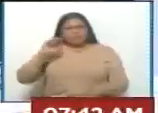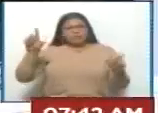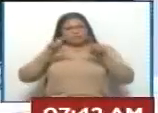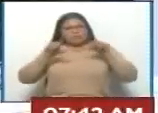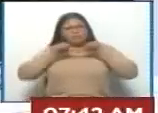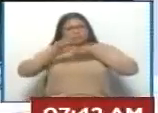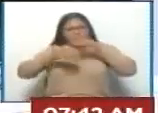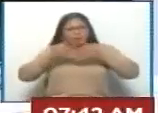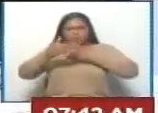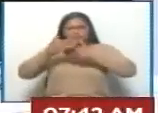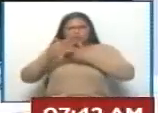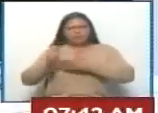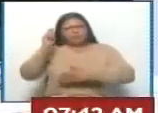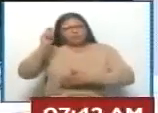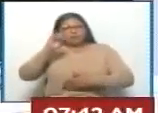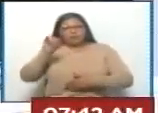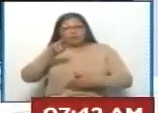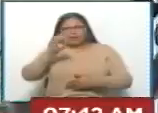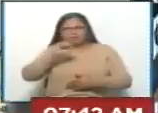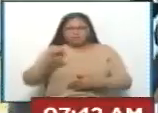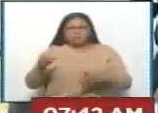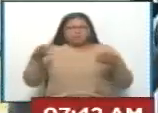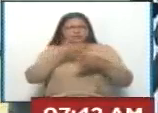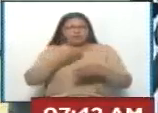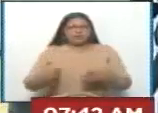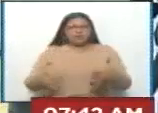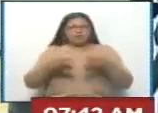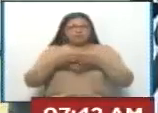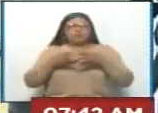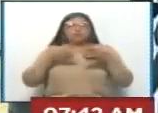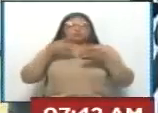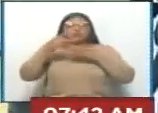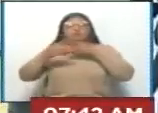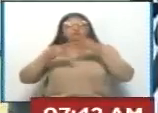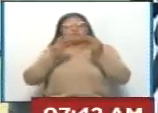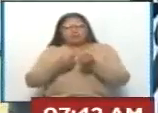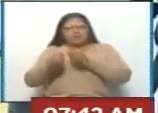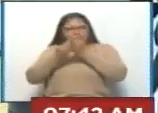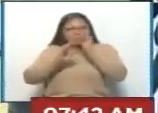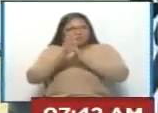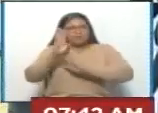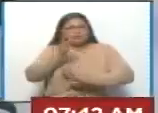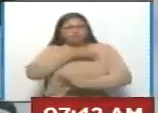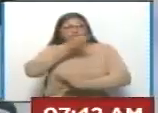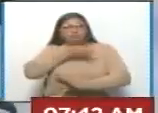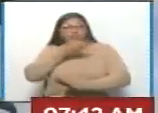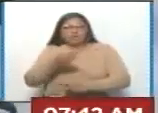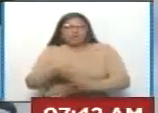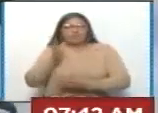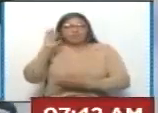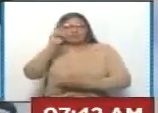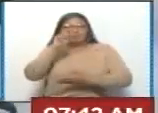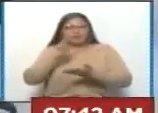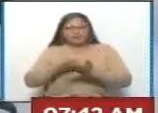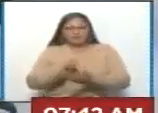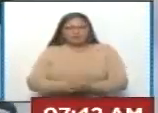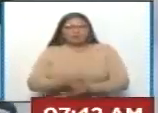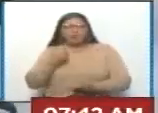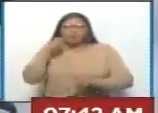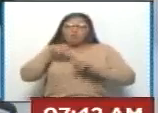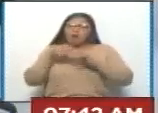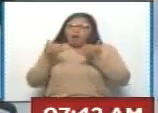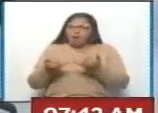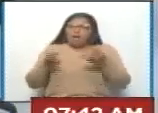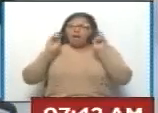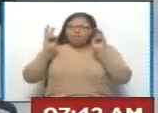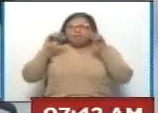Seguimos conversando con el diputado Jesús Farías, presidente de la Comisión de Economía y Finanzas y Desarrollo Social del Poder Legislativo. Y vamos a tocar temas que